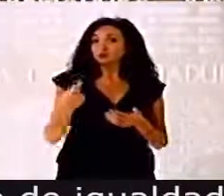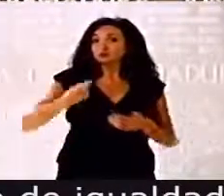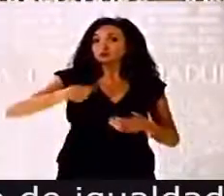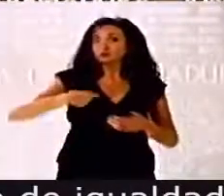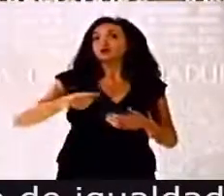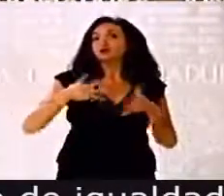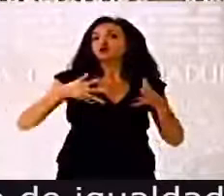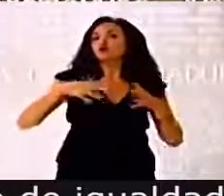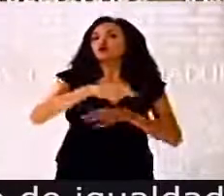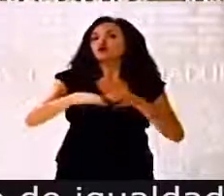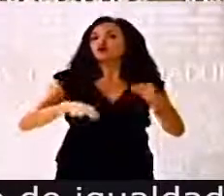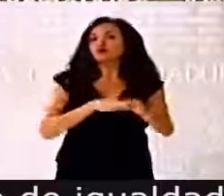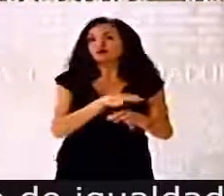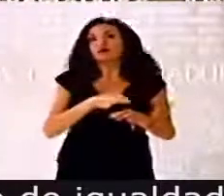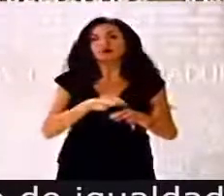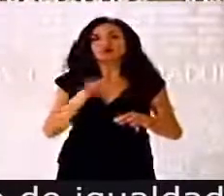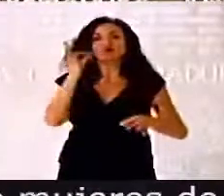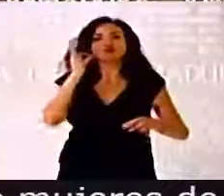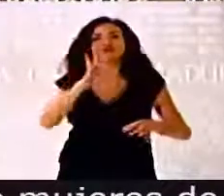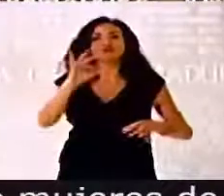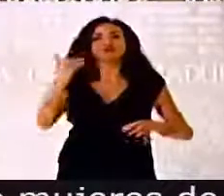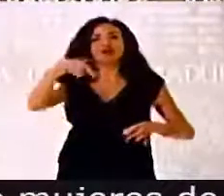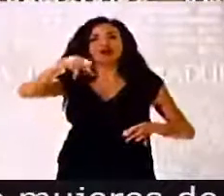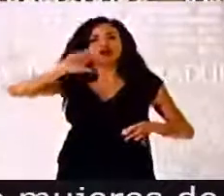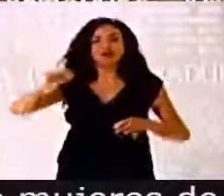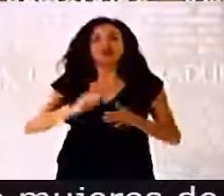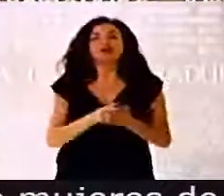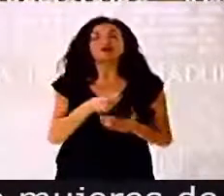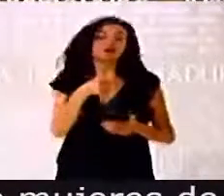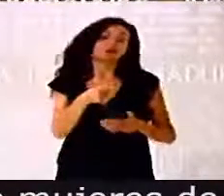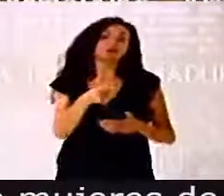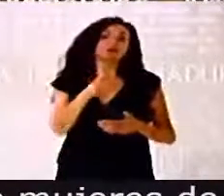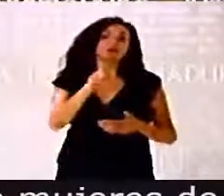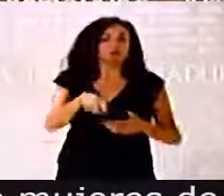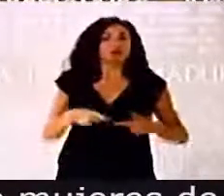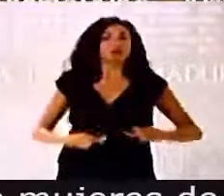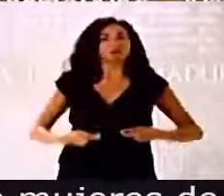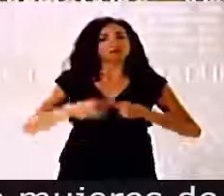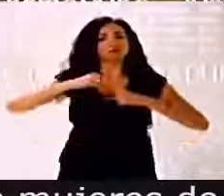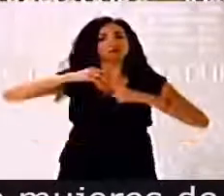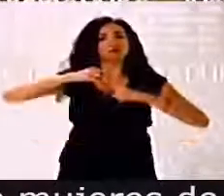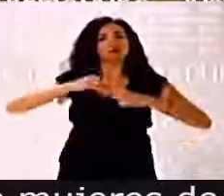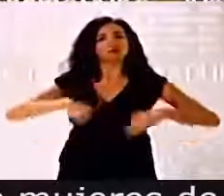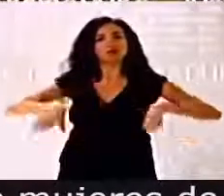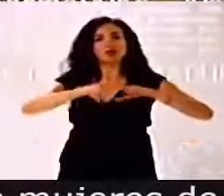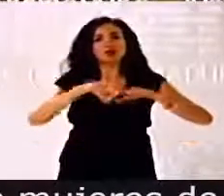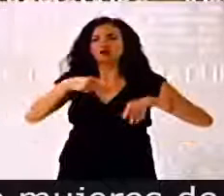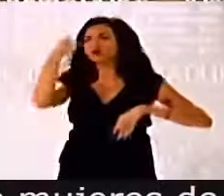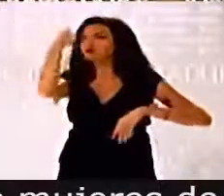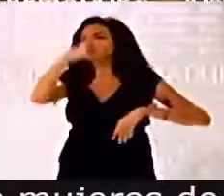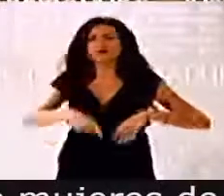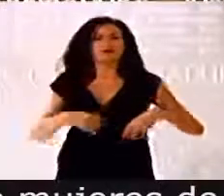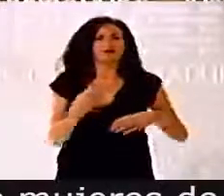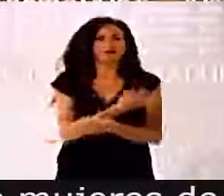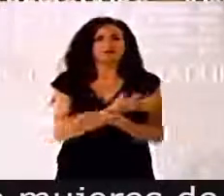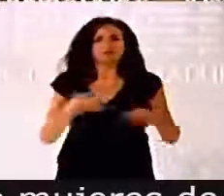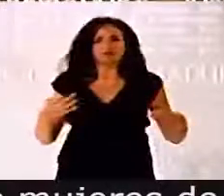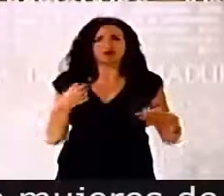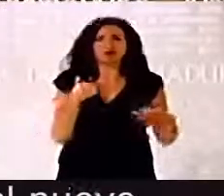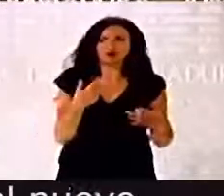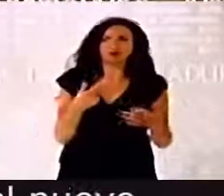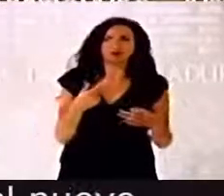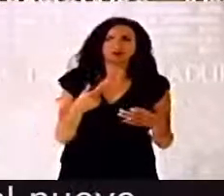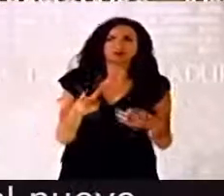de la Siberia, agente de igualdad, y, por tanto, conoce perfectamente el nuevo encargo que esta consejera le hace y